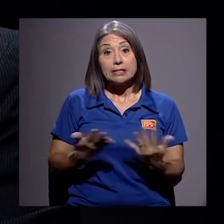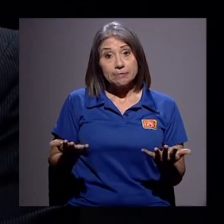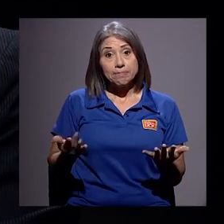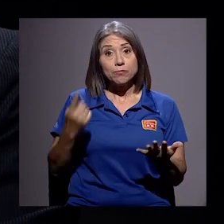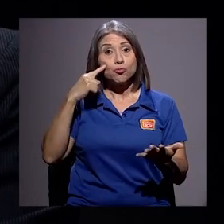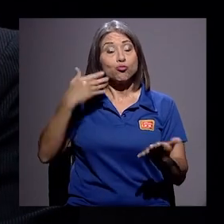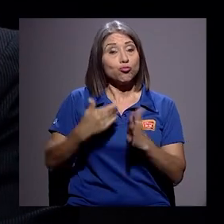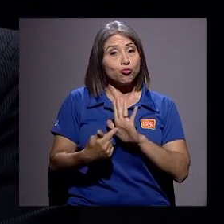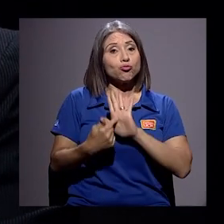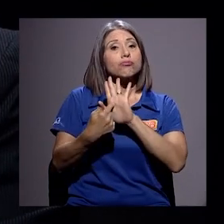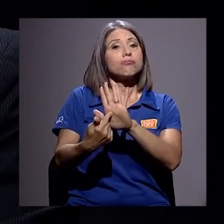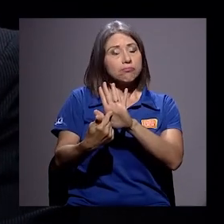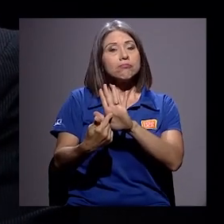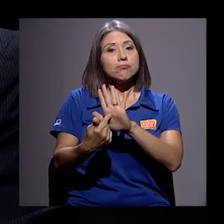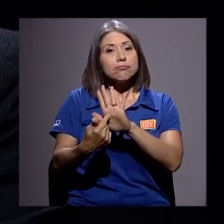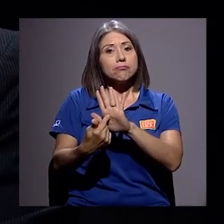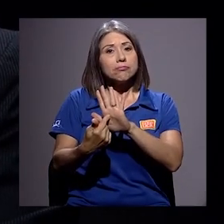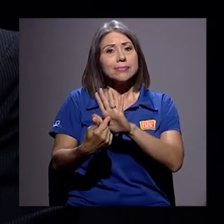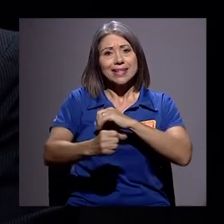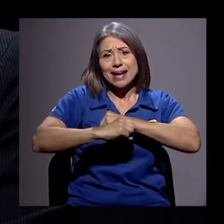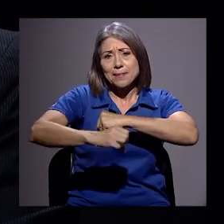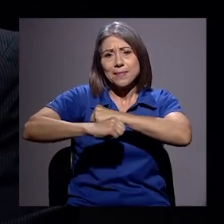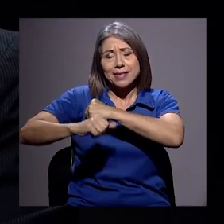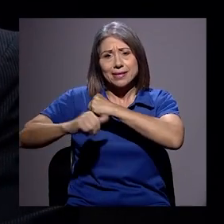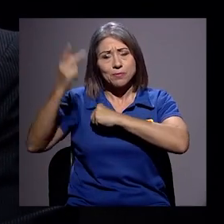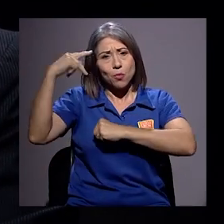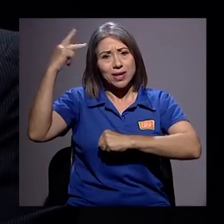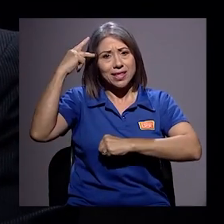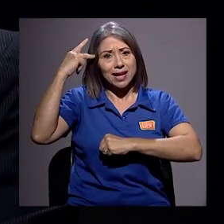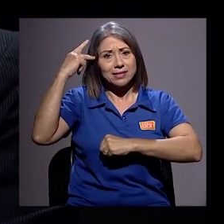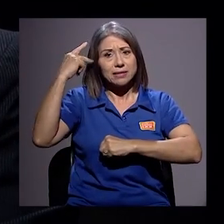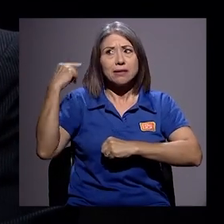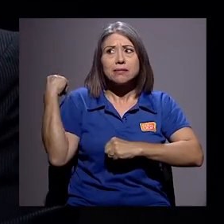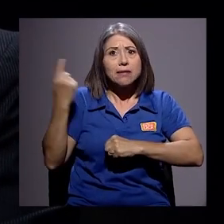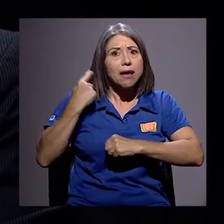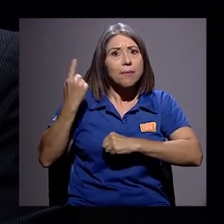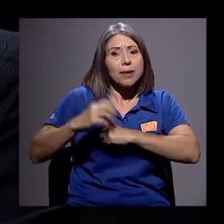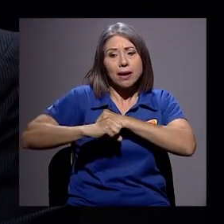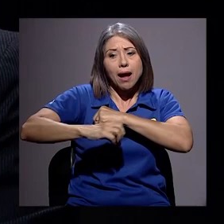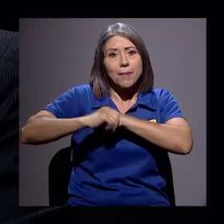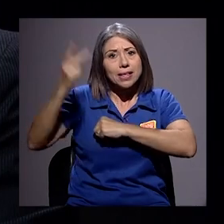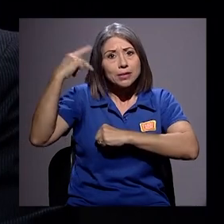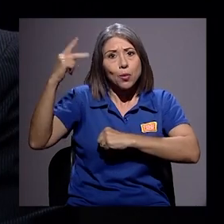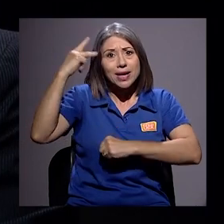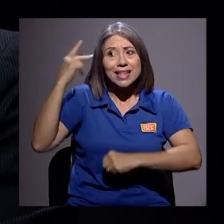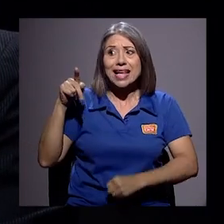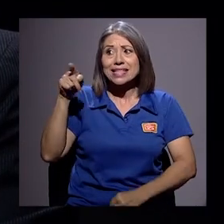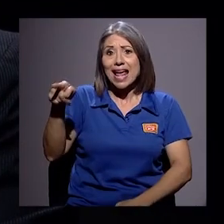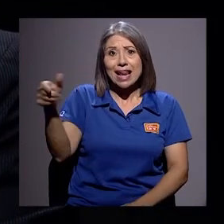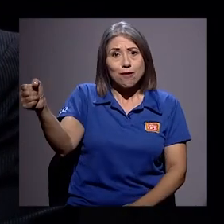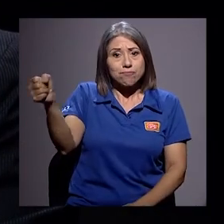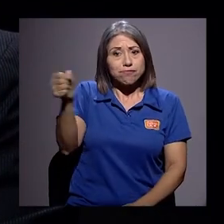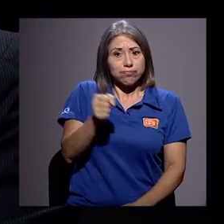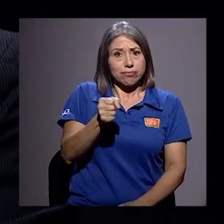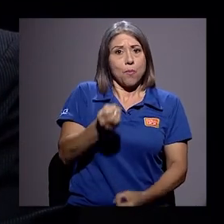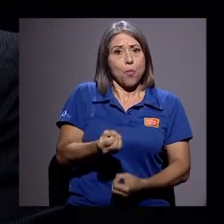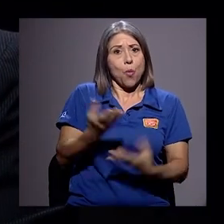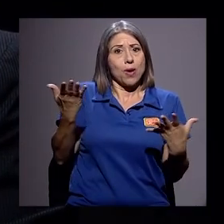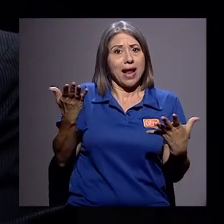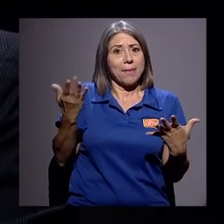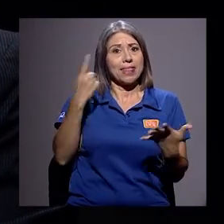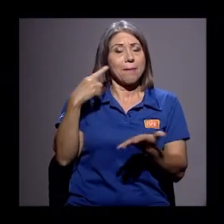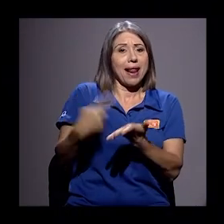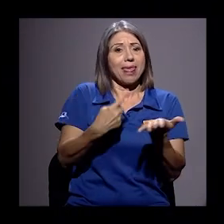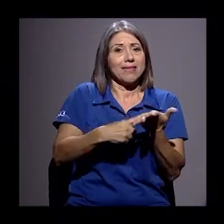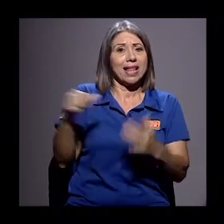y lo demuestra justamente en las en las campañas políticas cada campaña política a la que él sale públicamente a debatir la